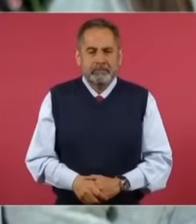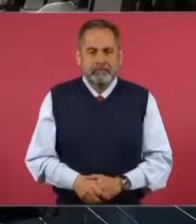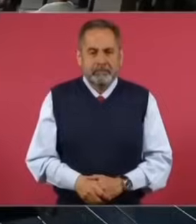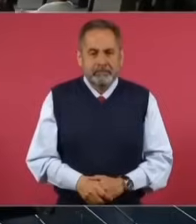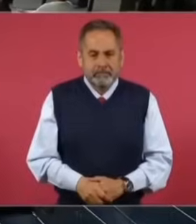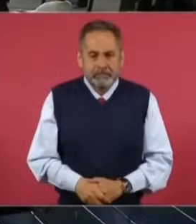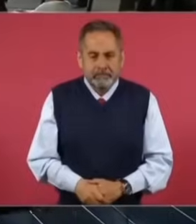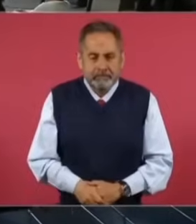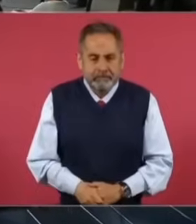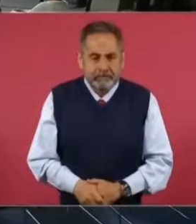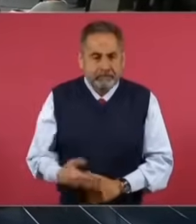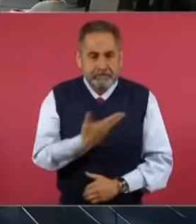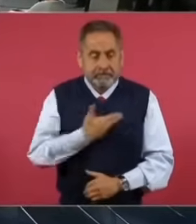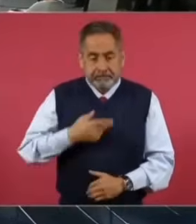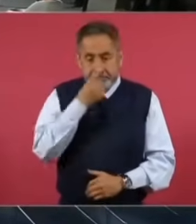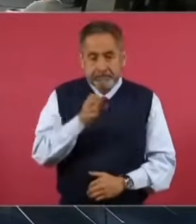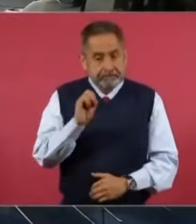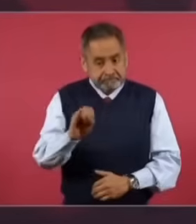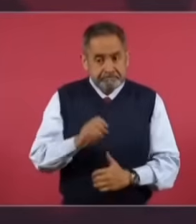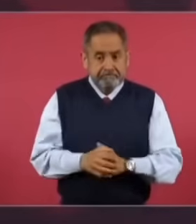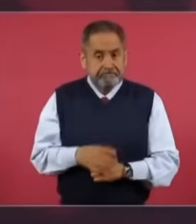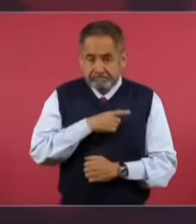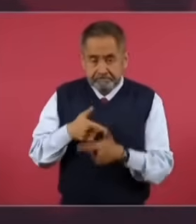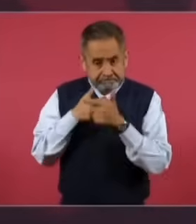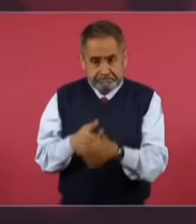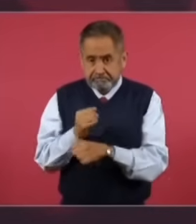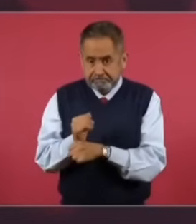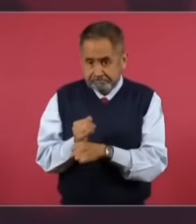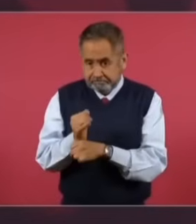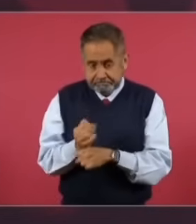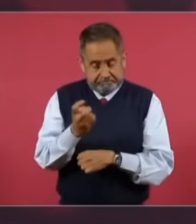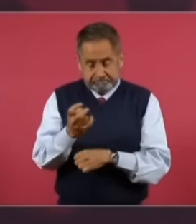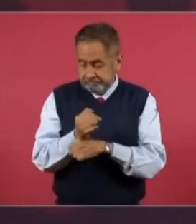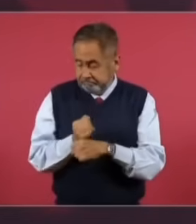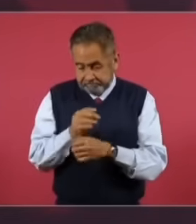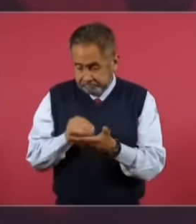Sí, hay que seguir con la investigación